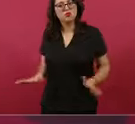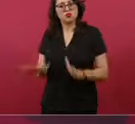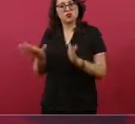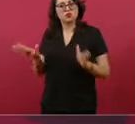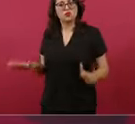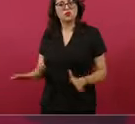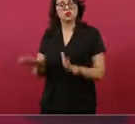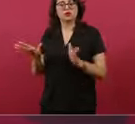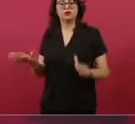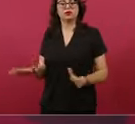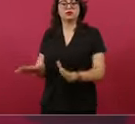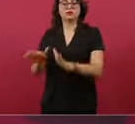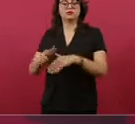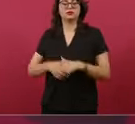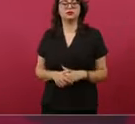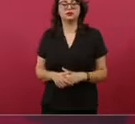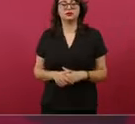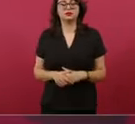es posible